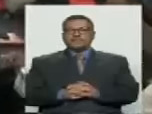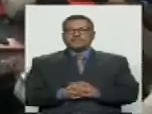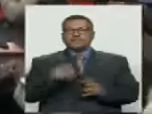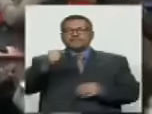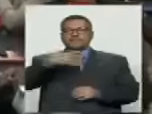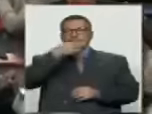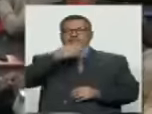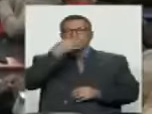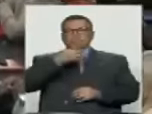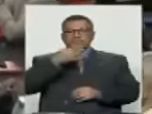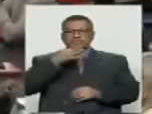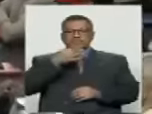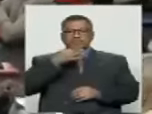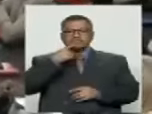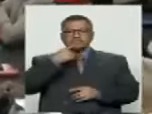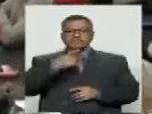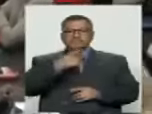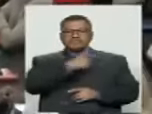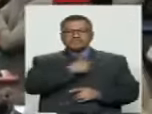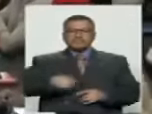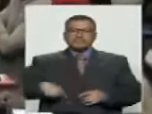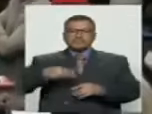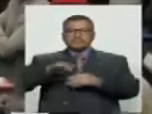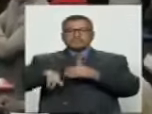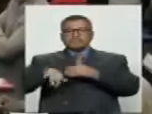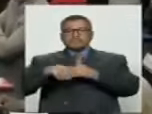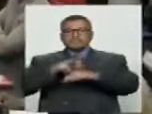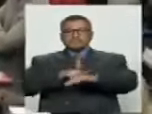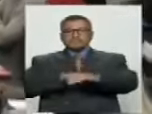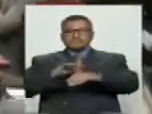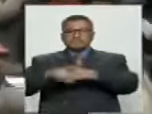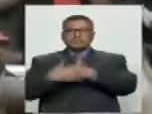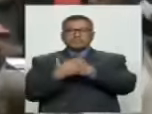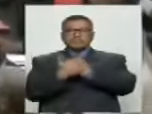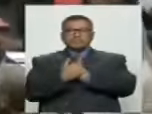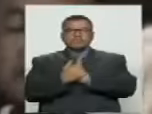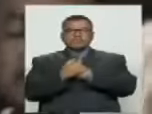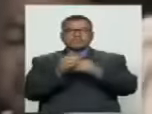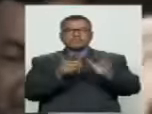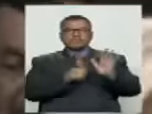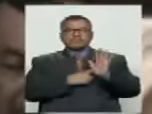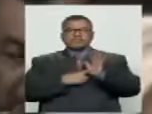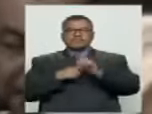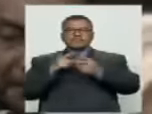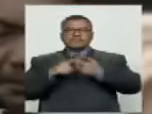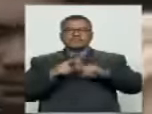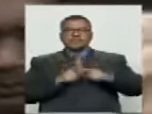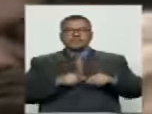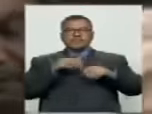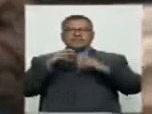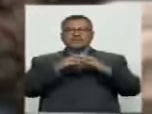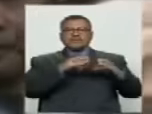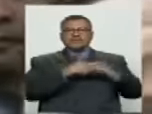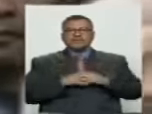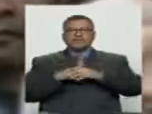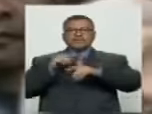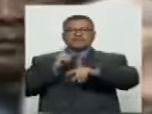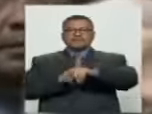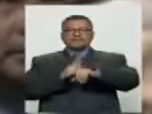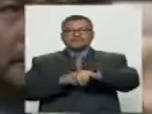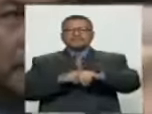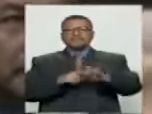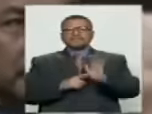Buenas tardes, ciudadano presidente, doctor Jorge Rodríguez Gómez, primer vicepresidente Pedro Infante, segunda